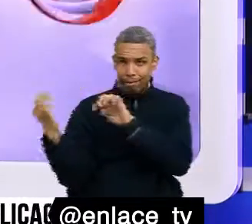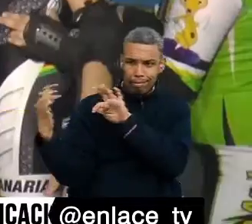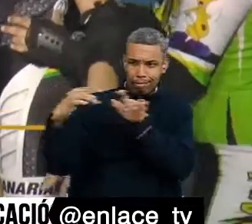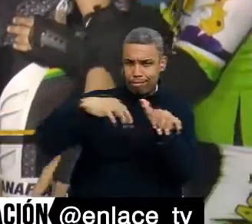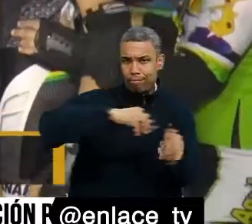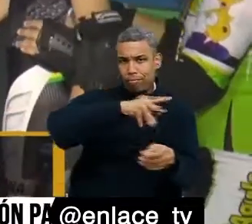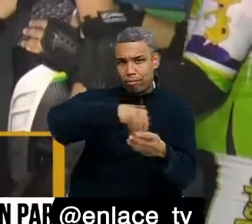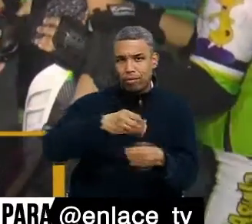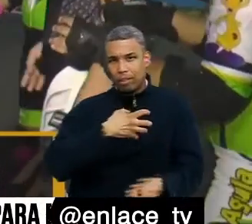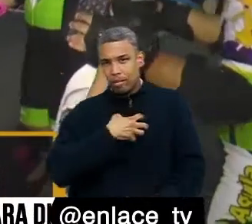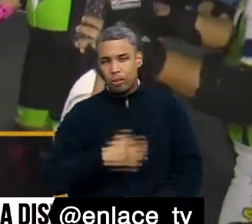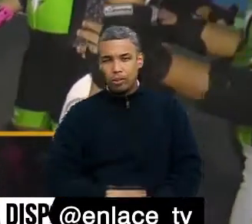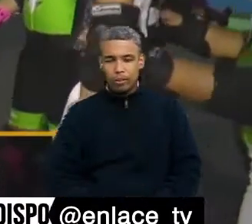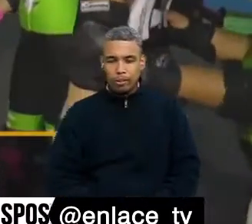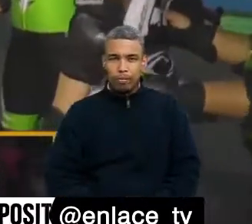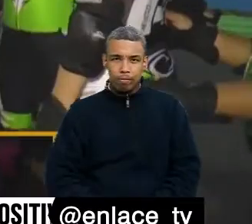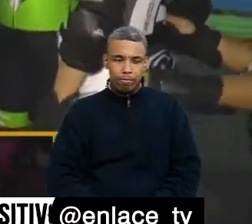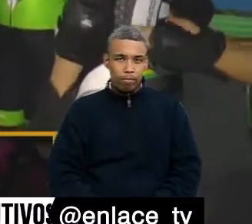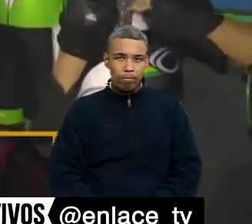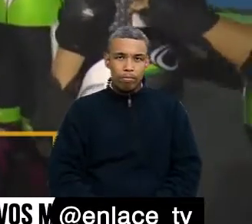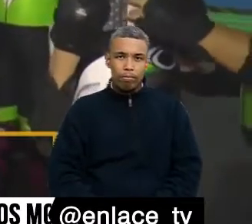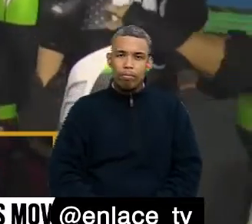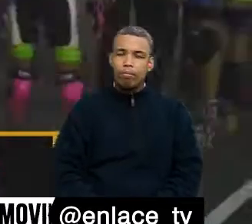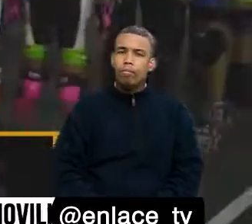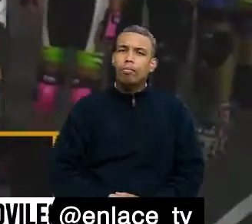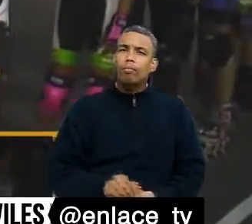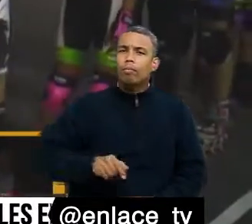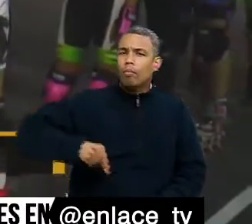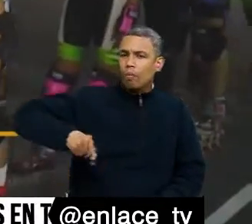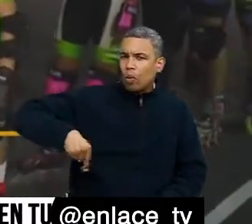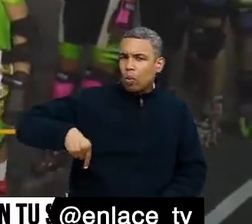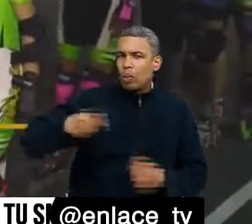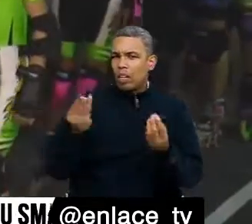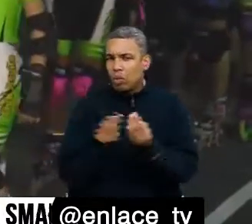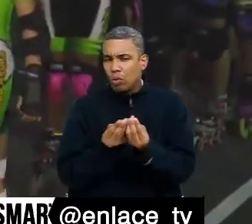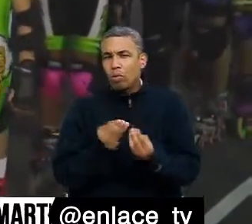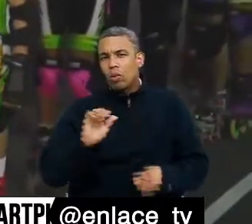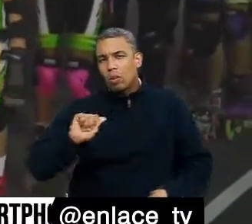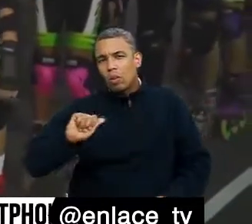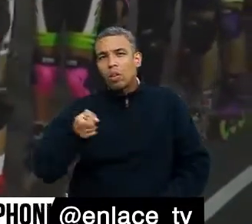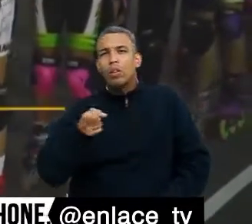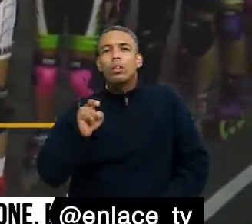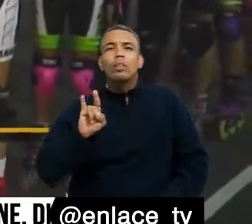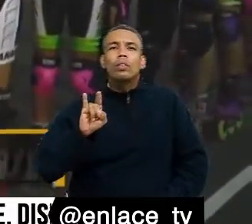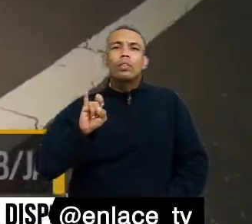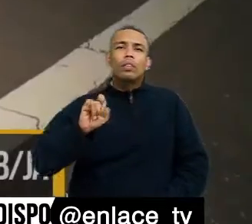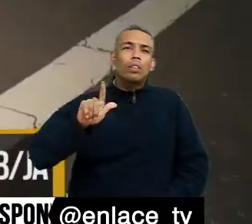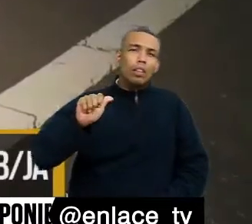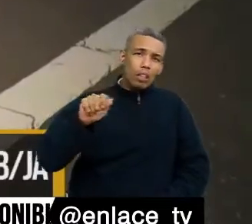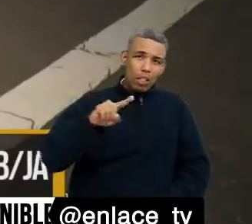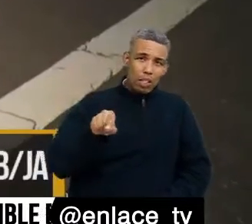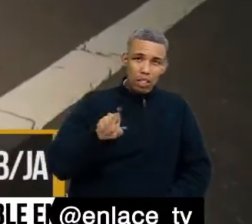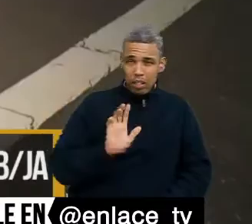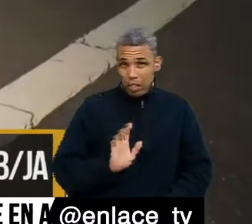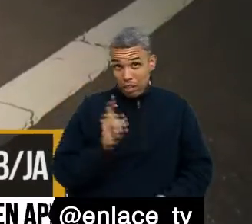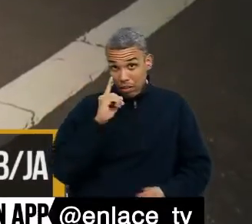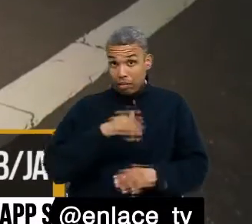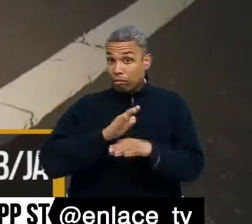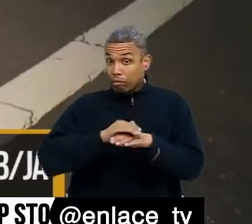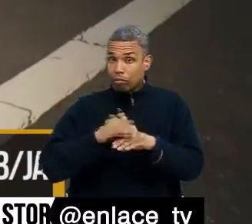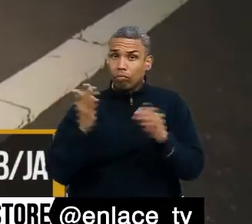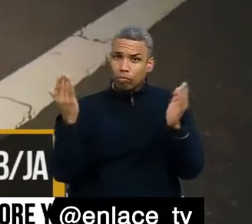En esta oportunidad, dirigentes de la Escuela Águilas extienden la invitación a padres de familia y corredores para que se inscriban en esta nueva competencia